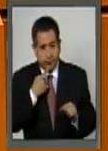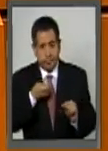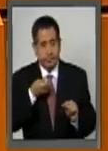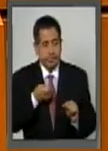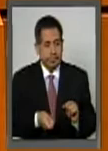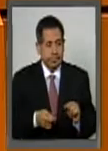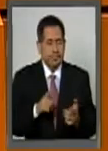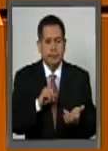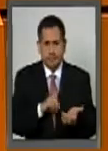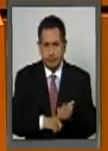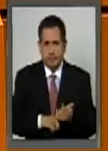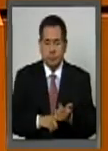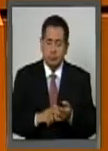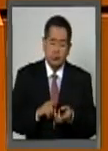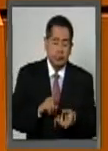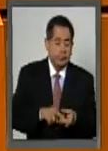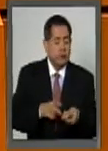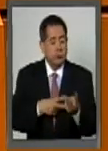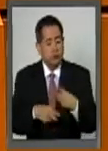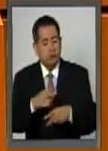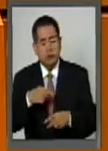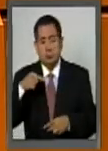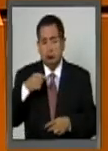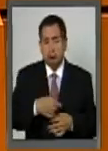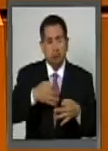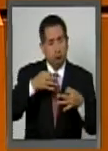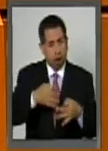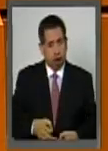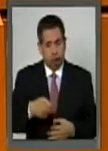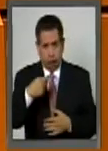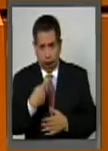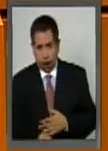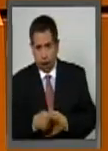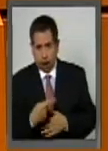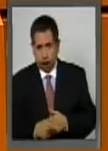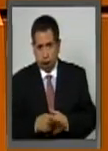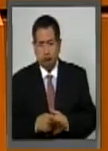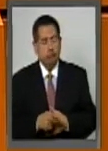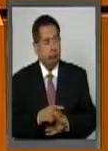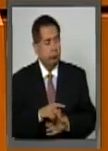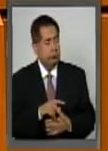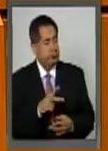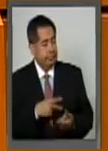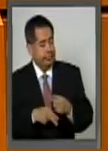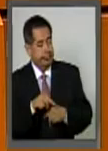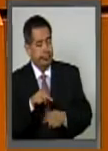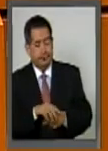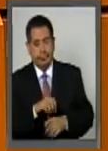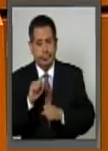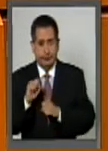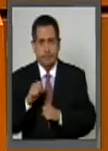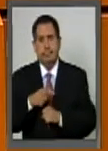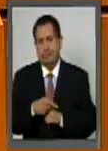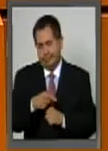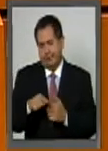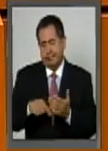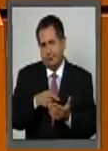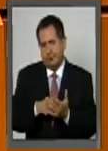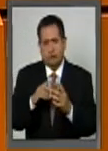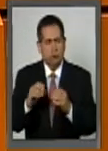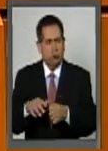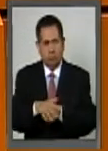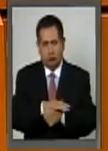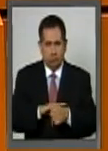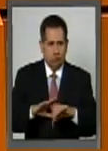que identifiquen un producto como originario del territorio de un miembro o también de una región o